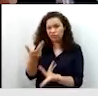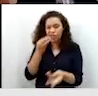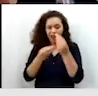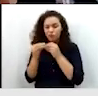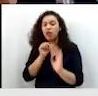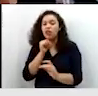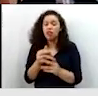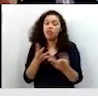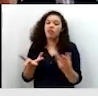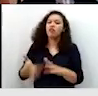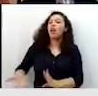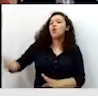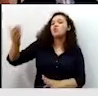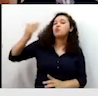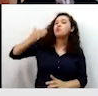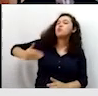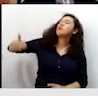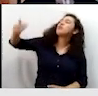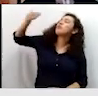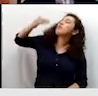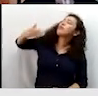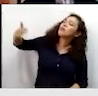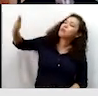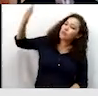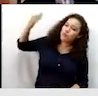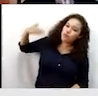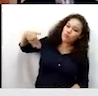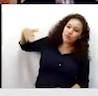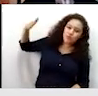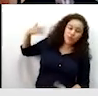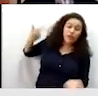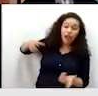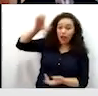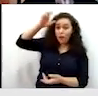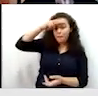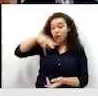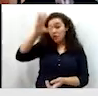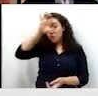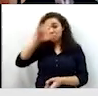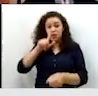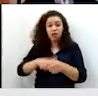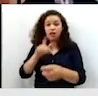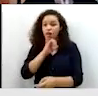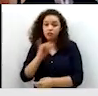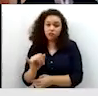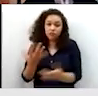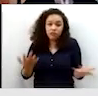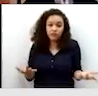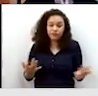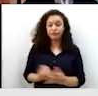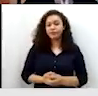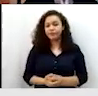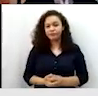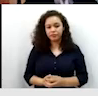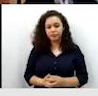lo venimos arrastrando pues ahora sí de la cultura mexicana. Pues es como, vamos, pues ahora